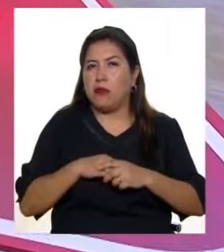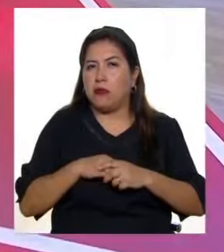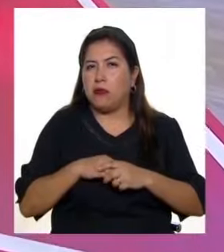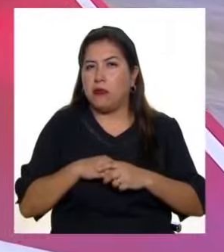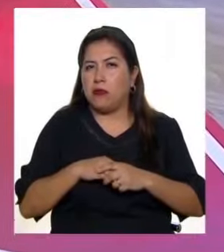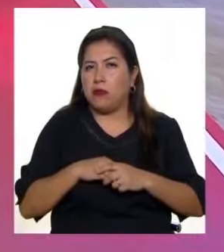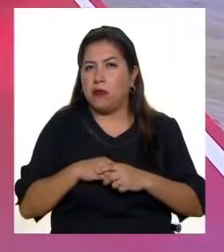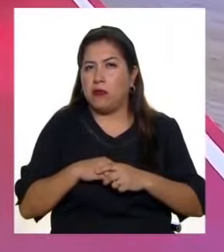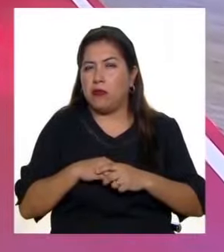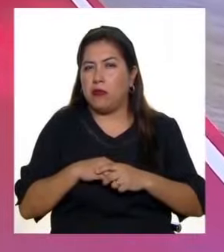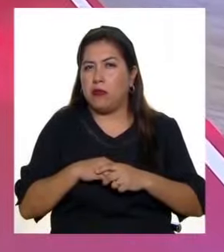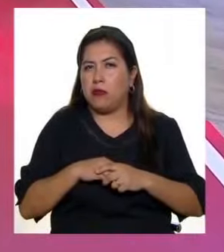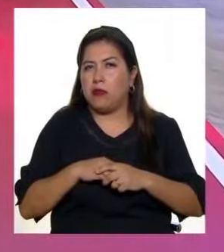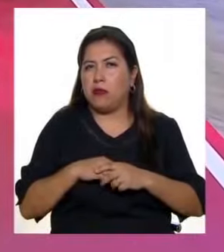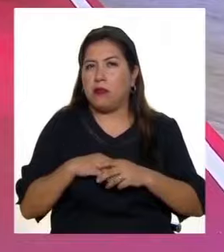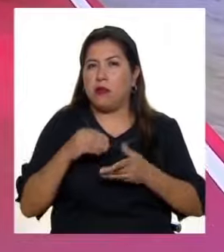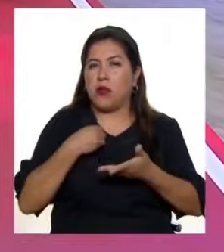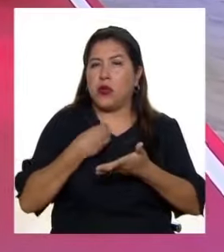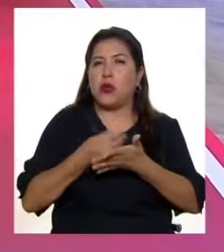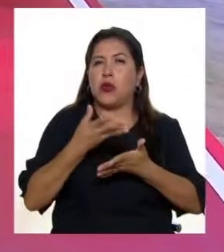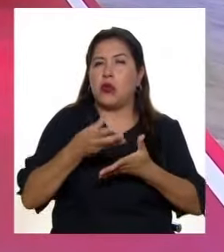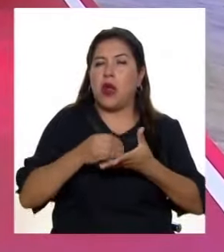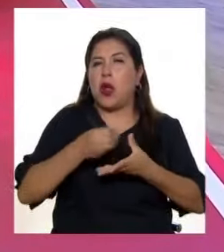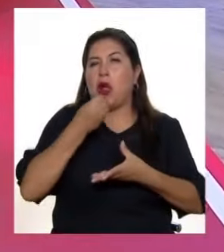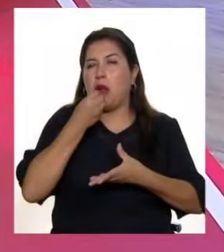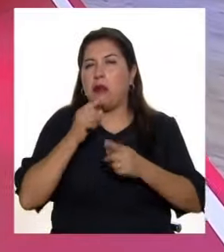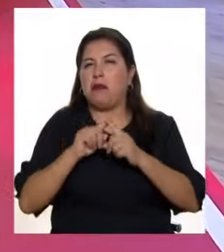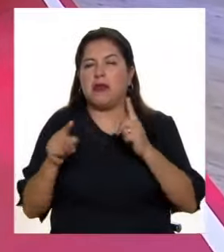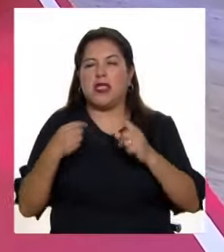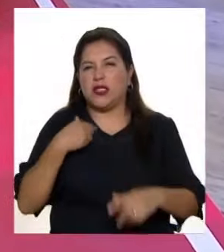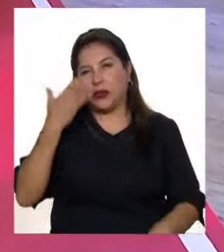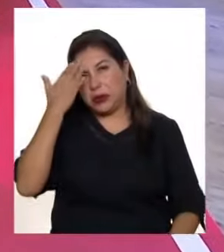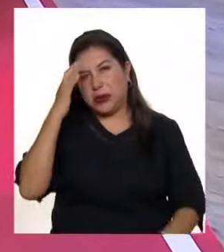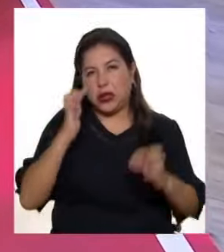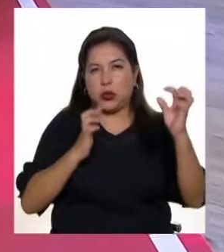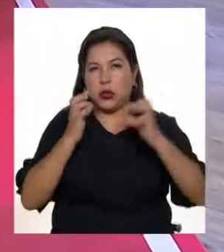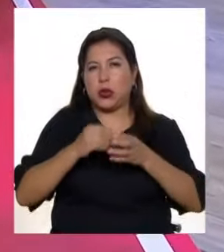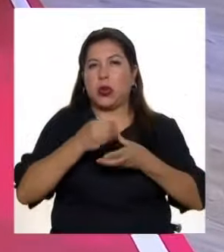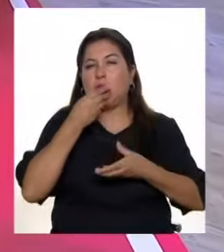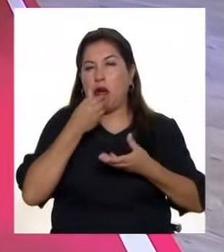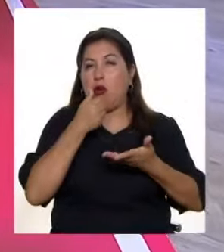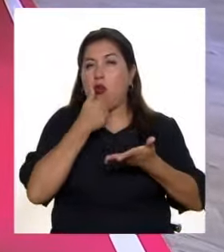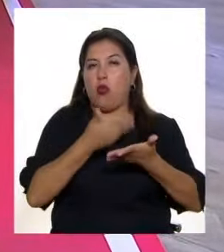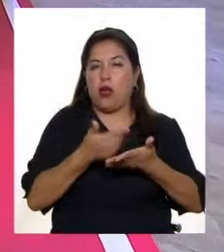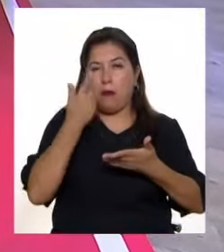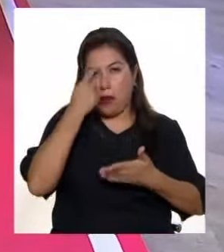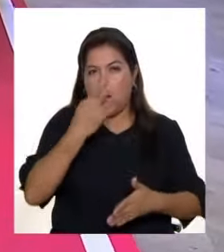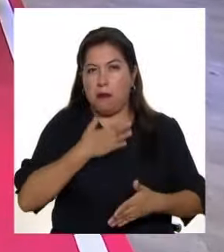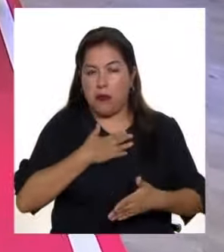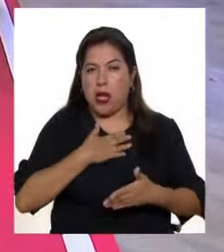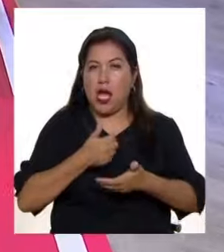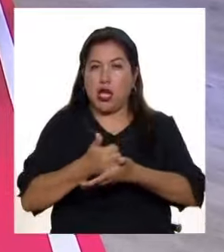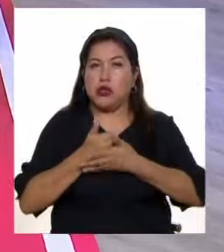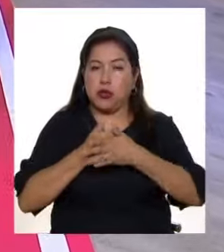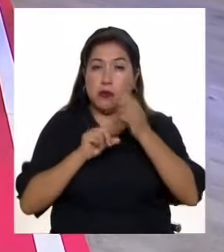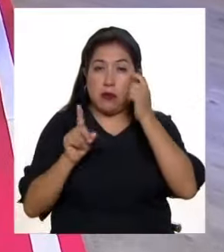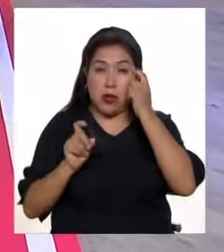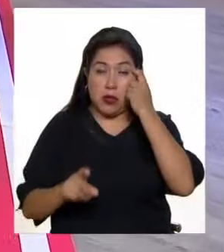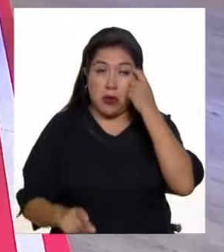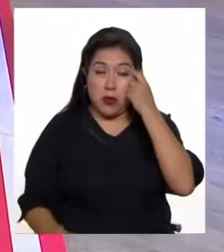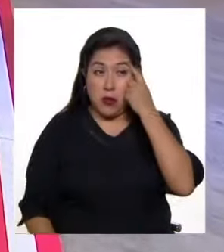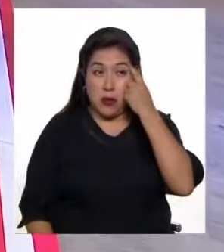me han aconsejado comprarme eso. ¿Es bueno o qué puedo tomar mientras tanto no sepa los resultados a los que yo tengo? Muchas gracias, señor